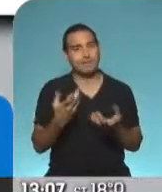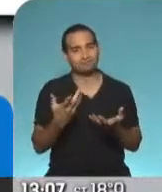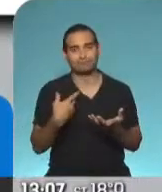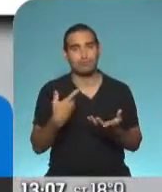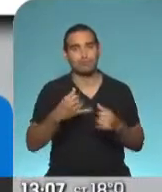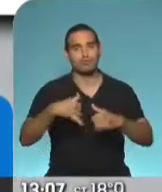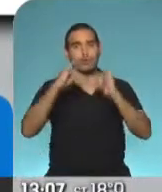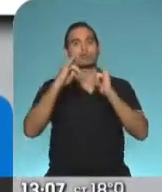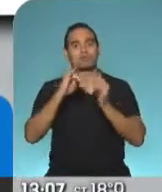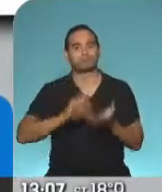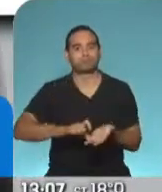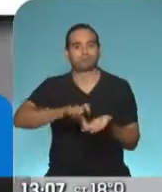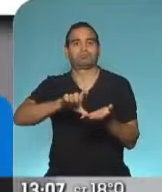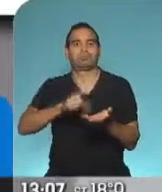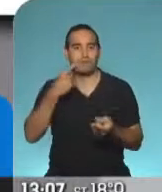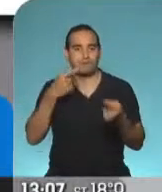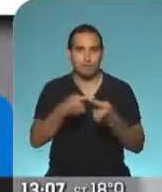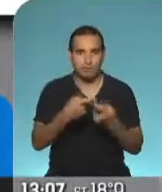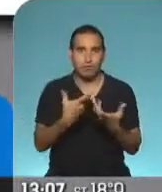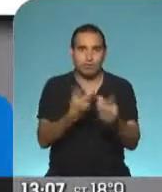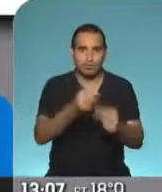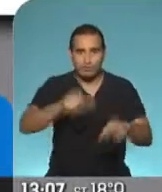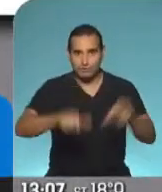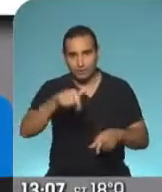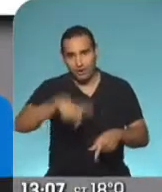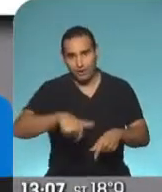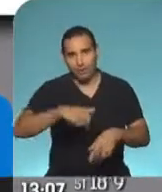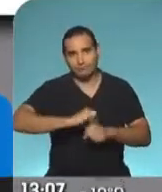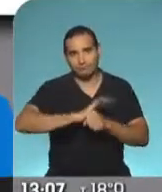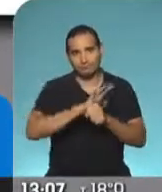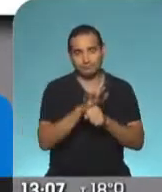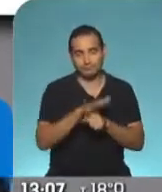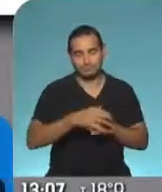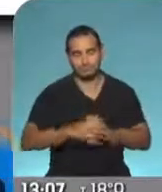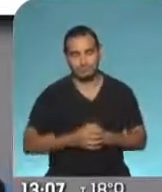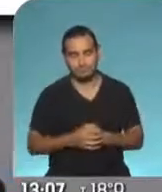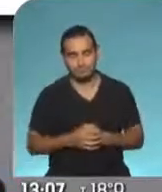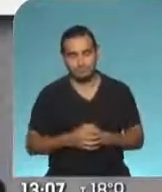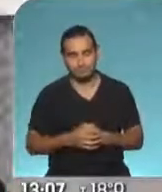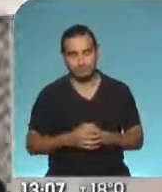presupuesto para dar una respuesta a la pandemia con medidas de asistencia.